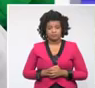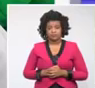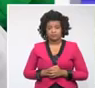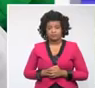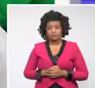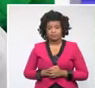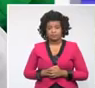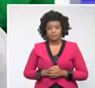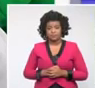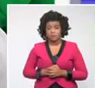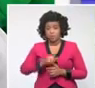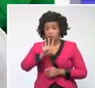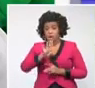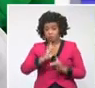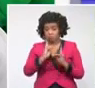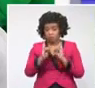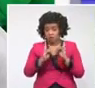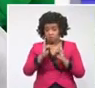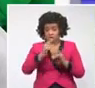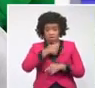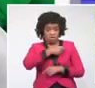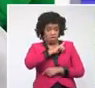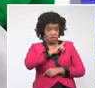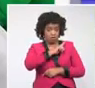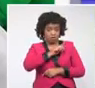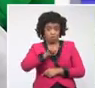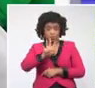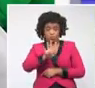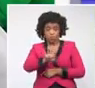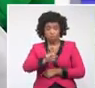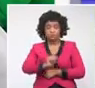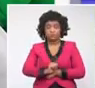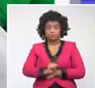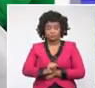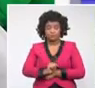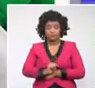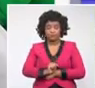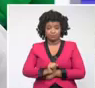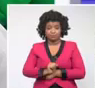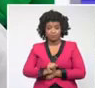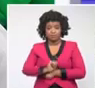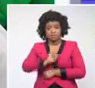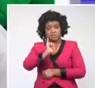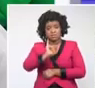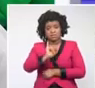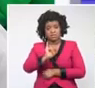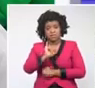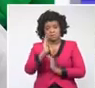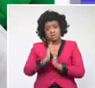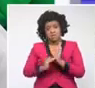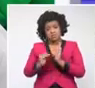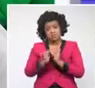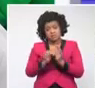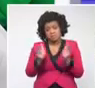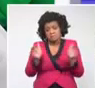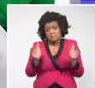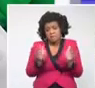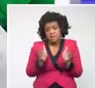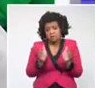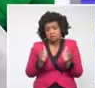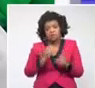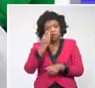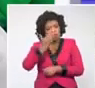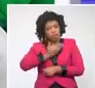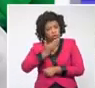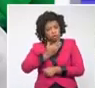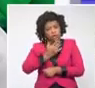4 lactantes diagnosticados ayer, 4 de 6 meses, los 5 menores de un